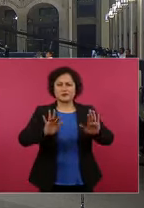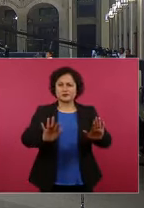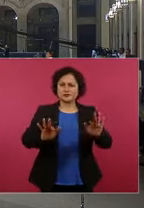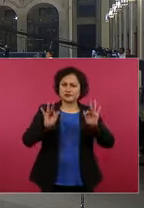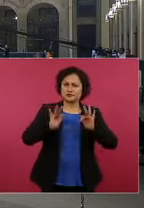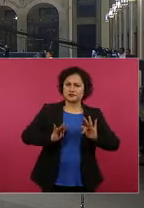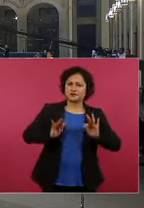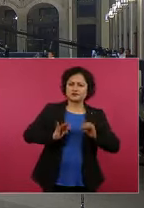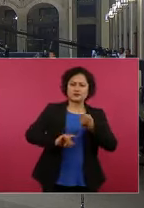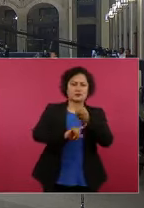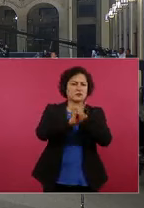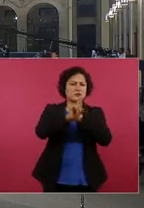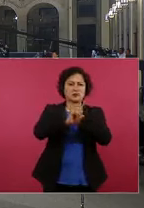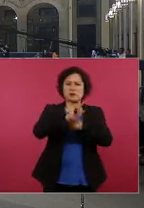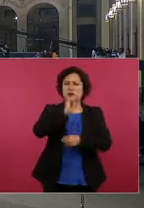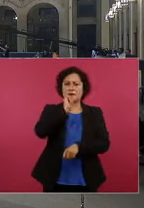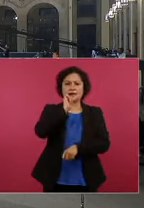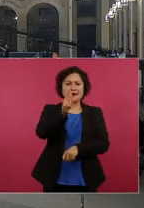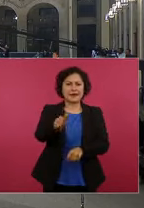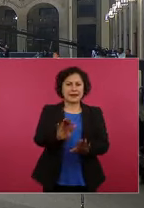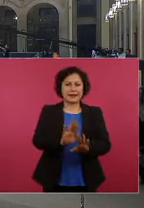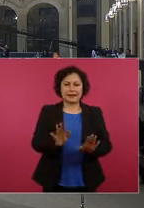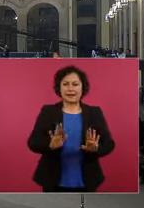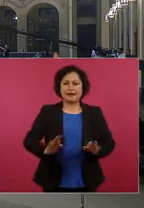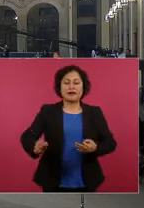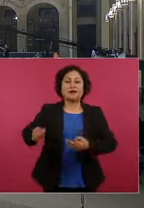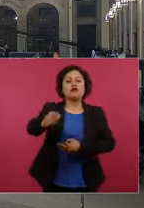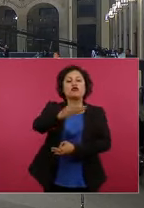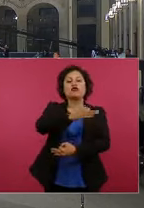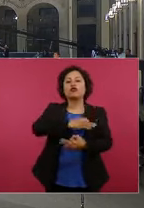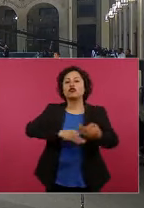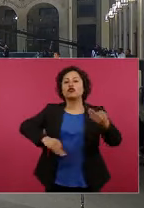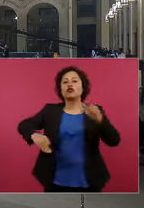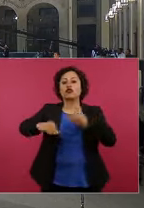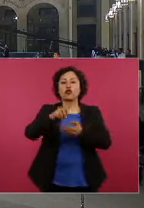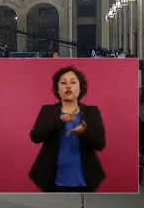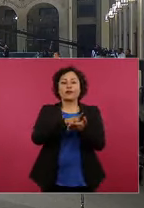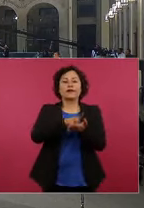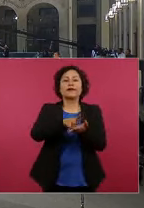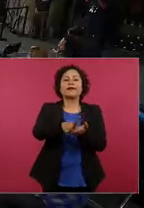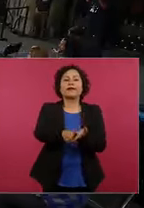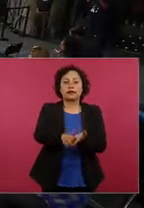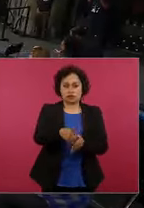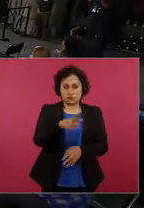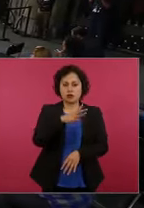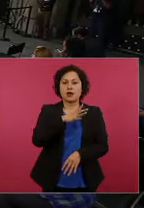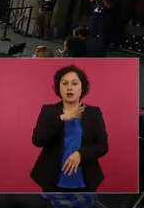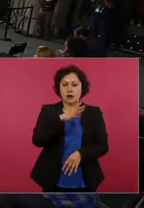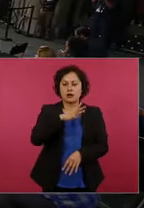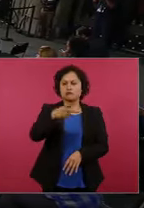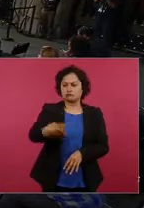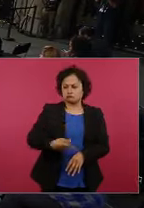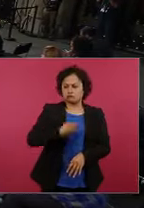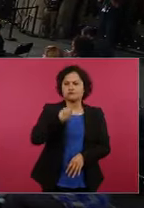Tranquilo, no hay problema. Todos tienen derecho a preguntar. ¿Y saben por qué?